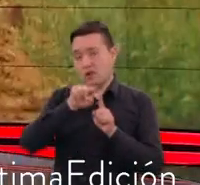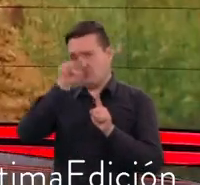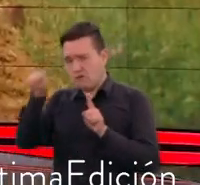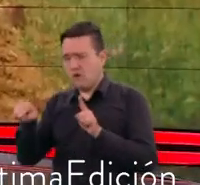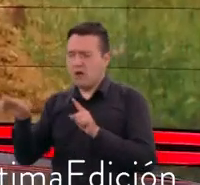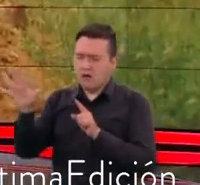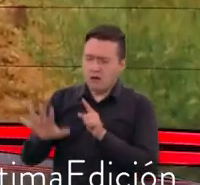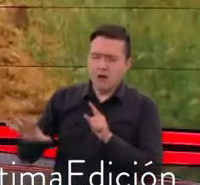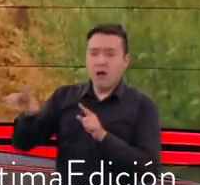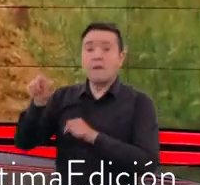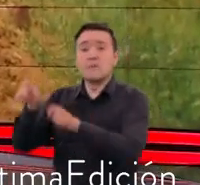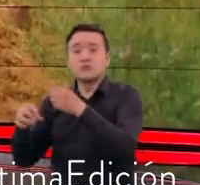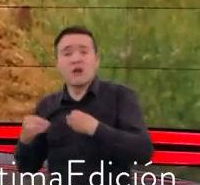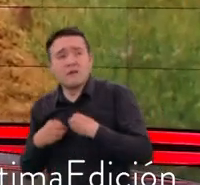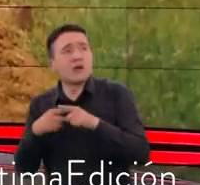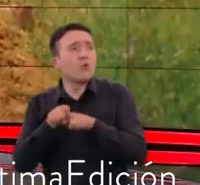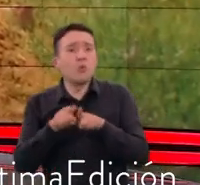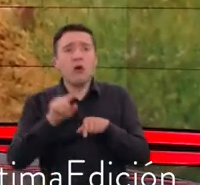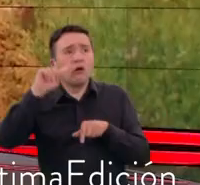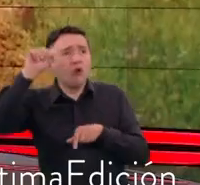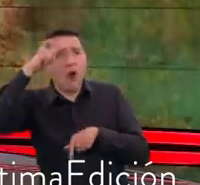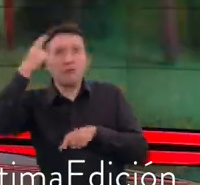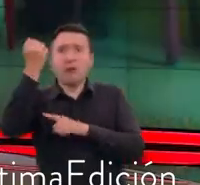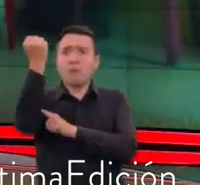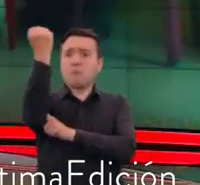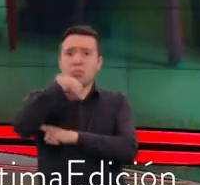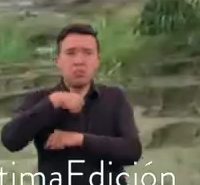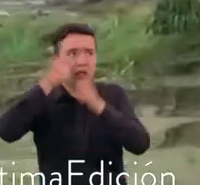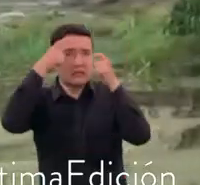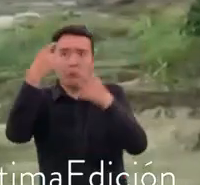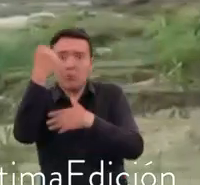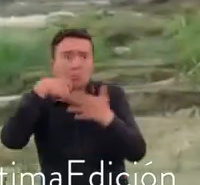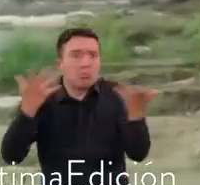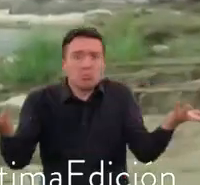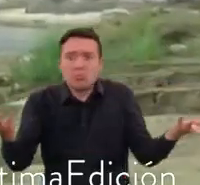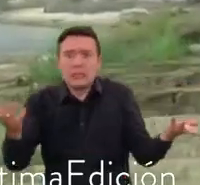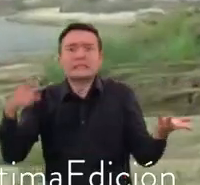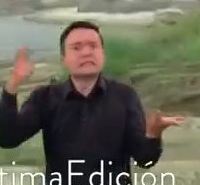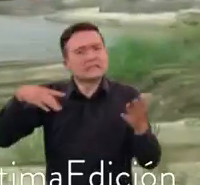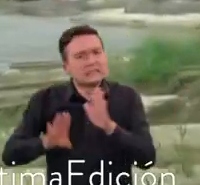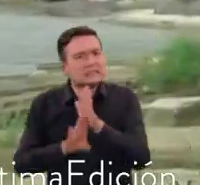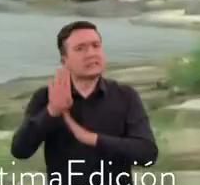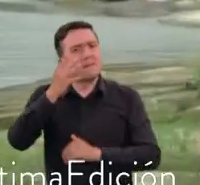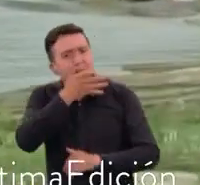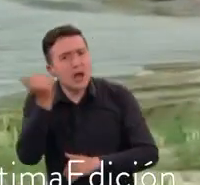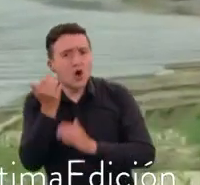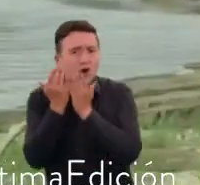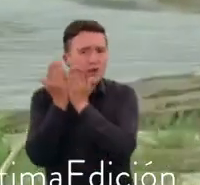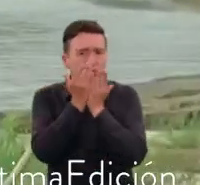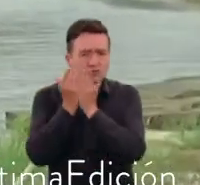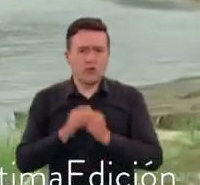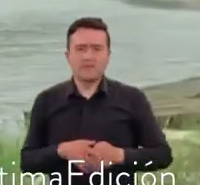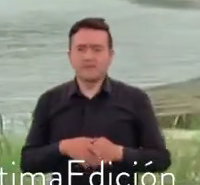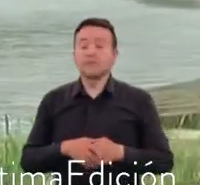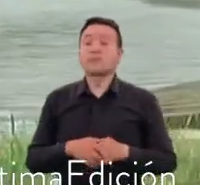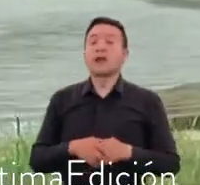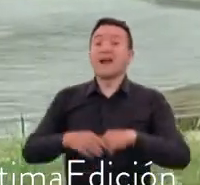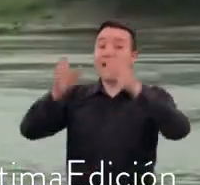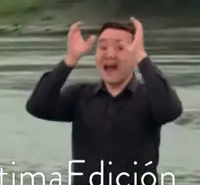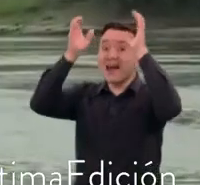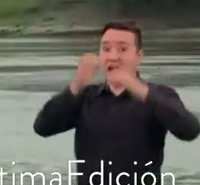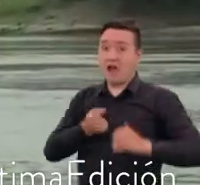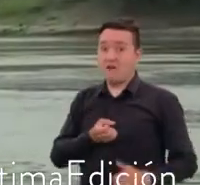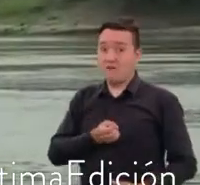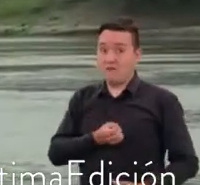estado y piden mejorar la salud y la educación para llegar a la adecuada desde florencia se debe sobrevolar